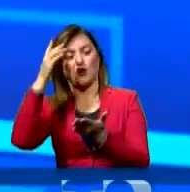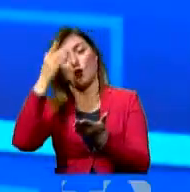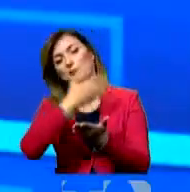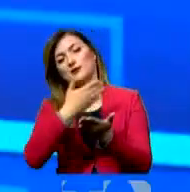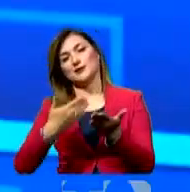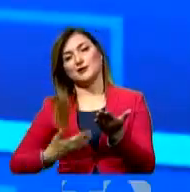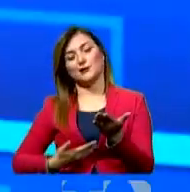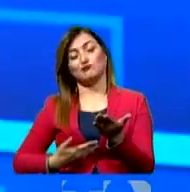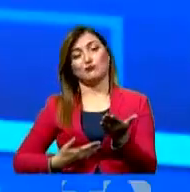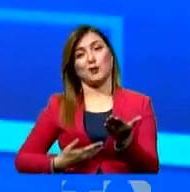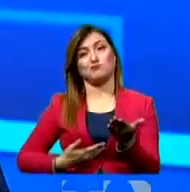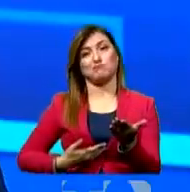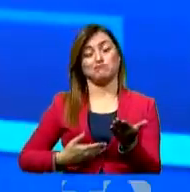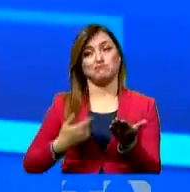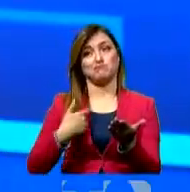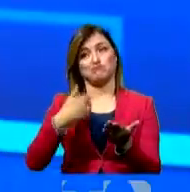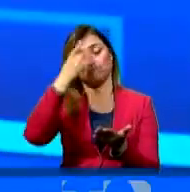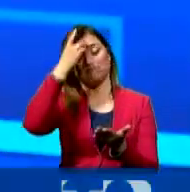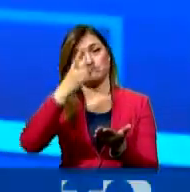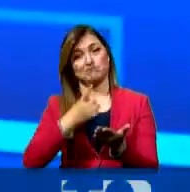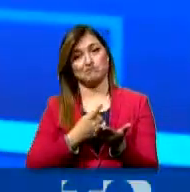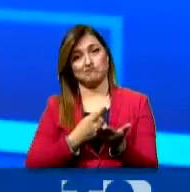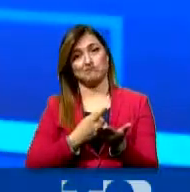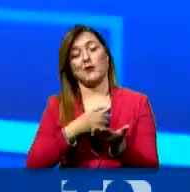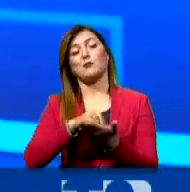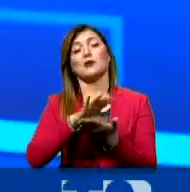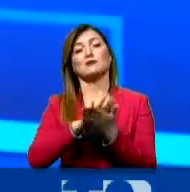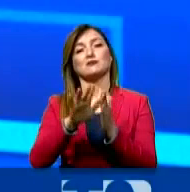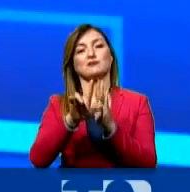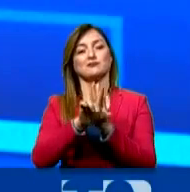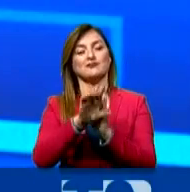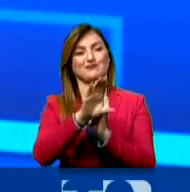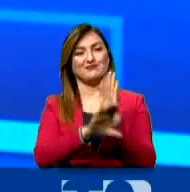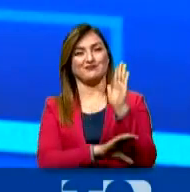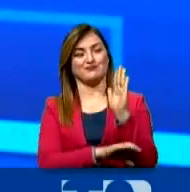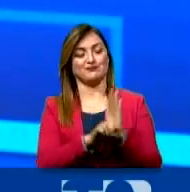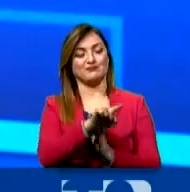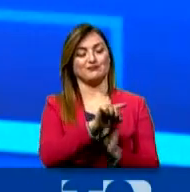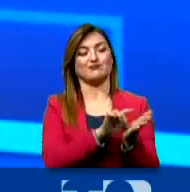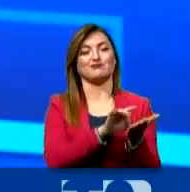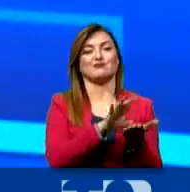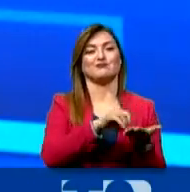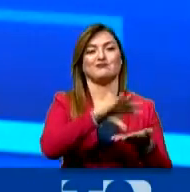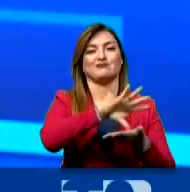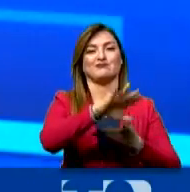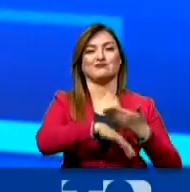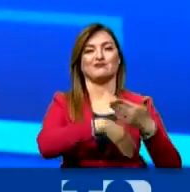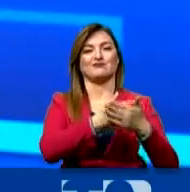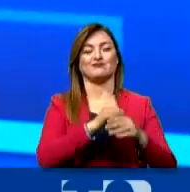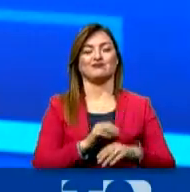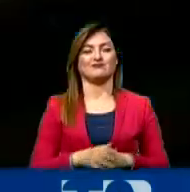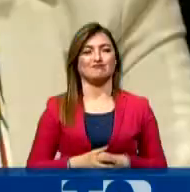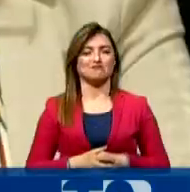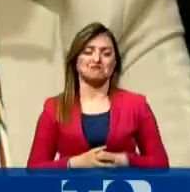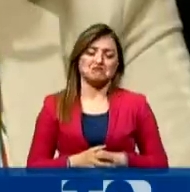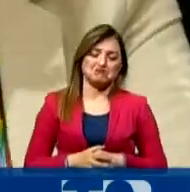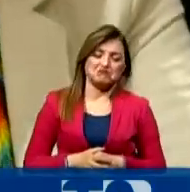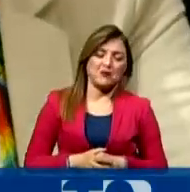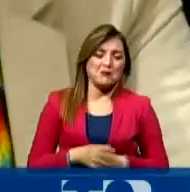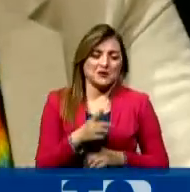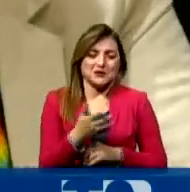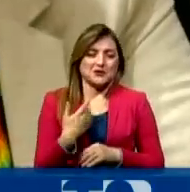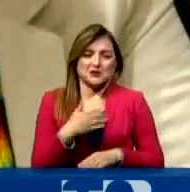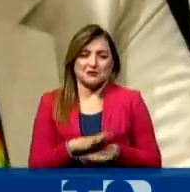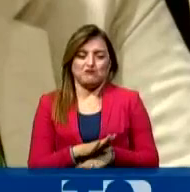está vigente, pero lo que no cabe es utilizarlo con algún propósito intimidatorio, sino